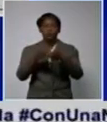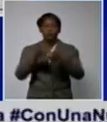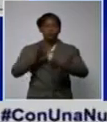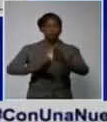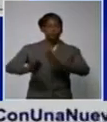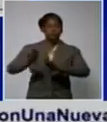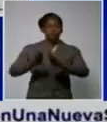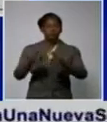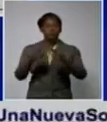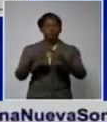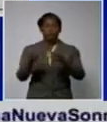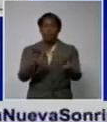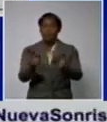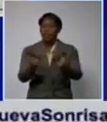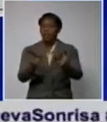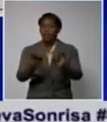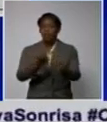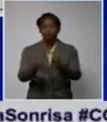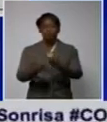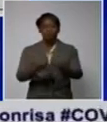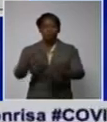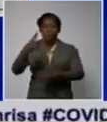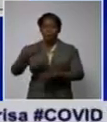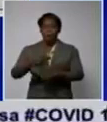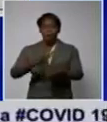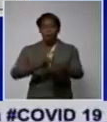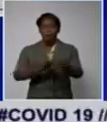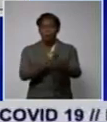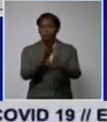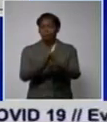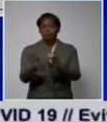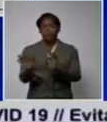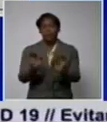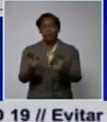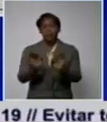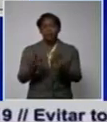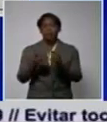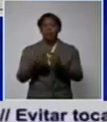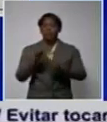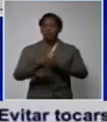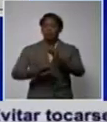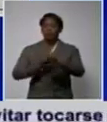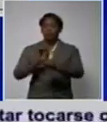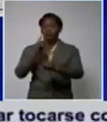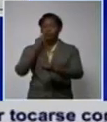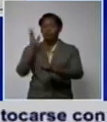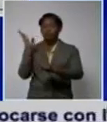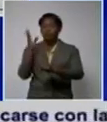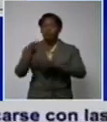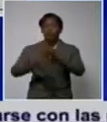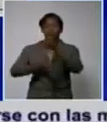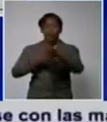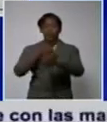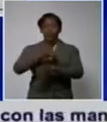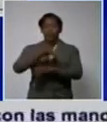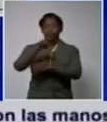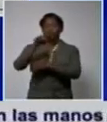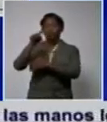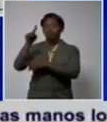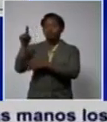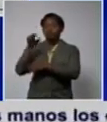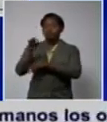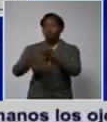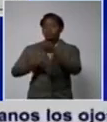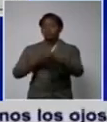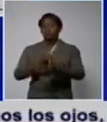logrado una reducción en su tasa de incidencia. El gráfico lo pone de manifiesto. Y